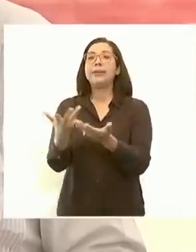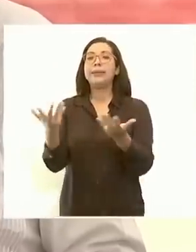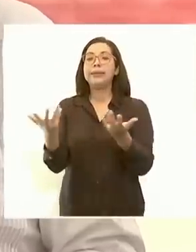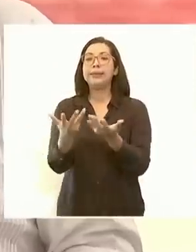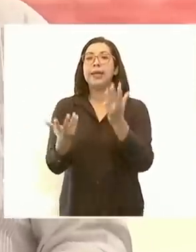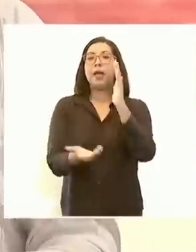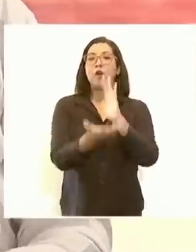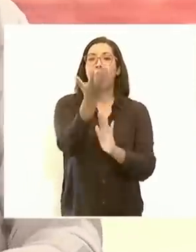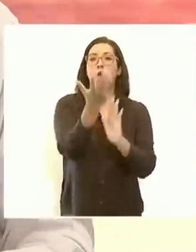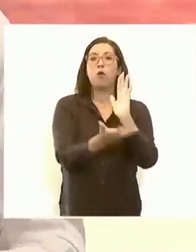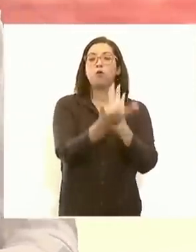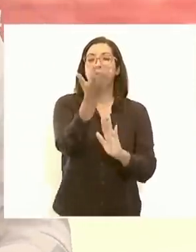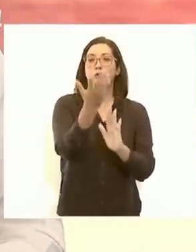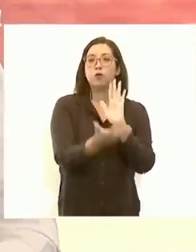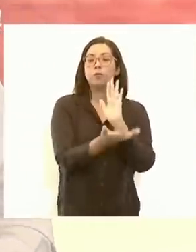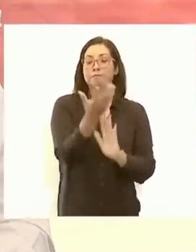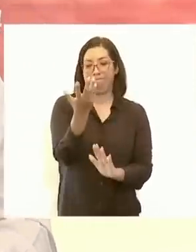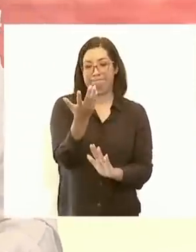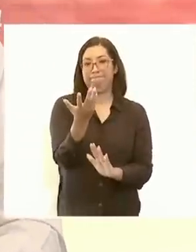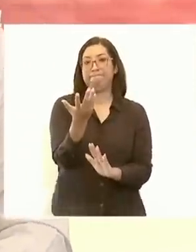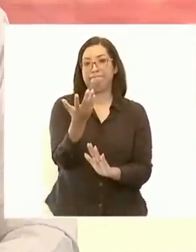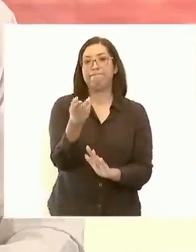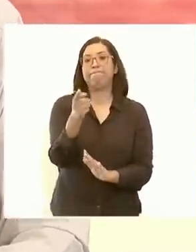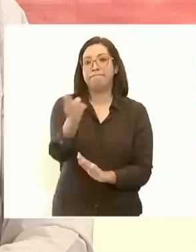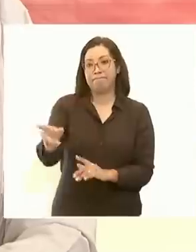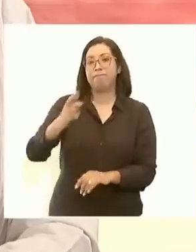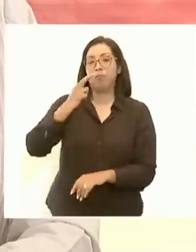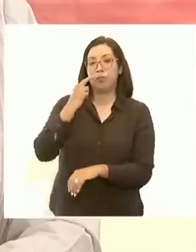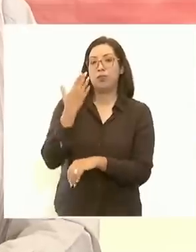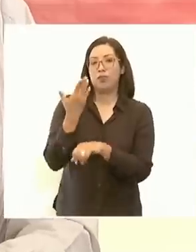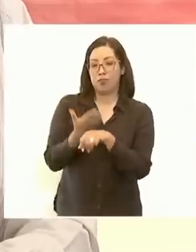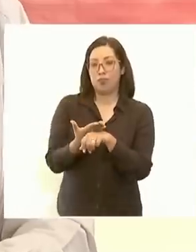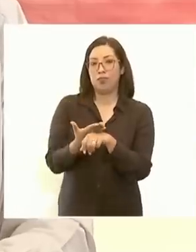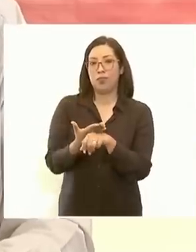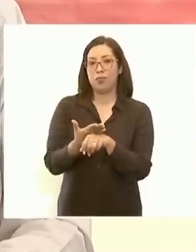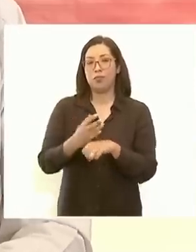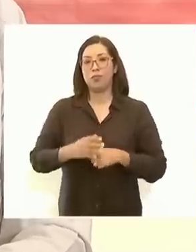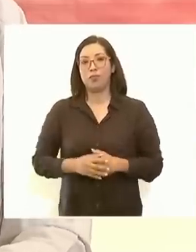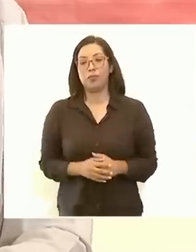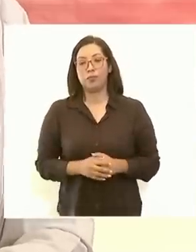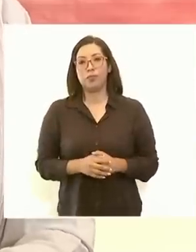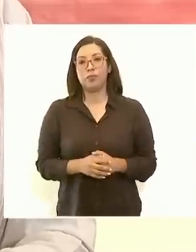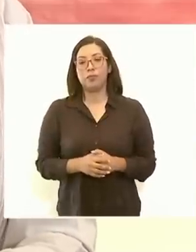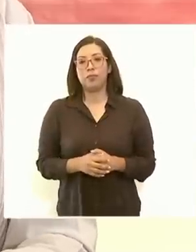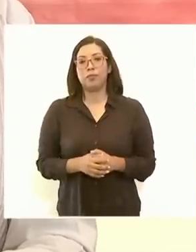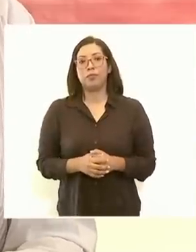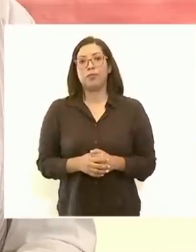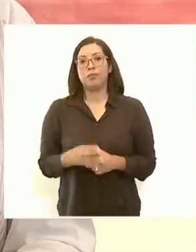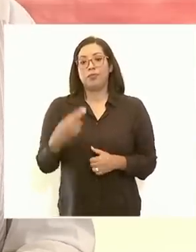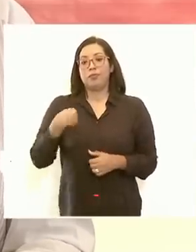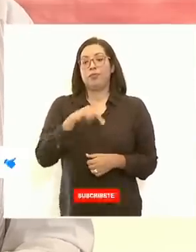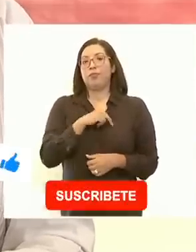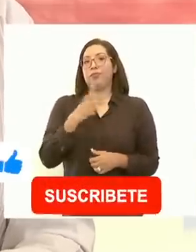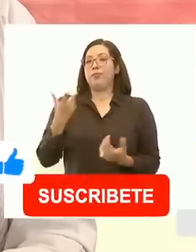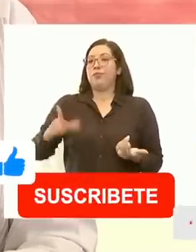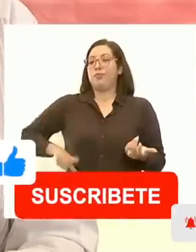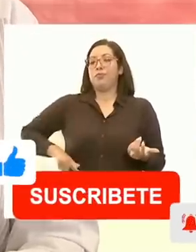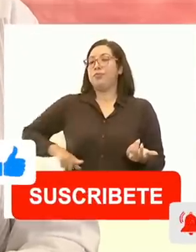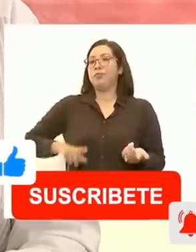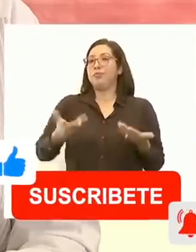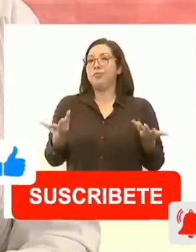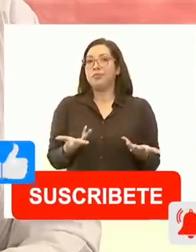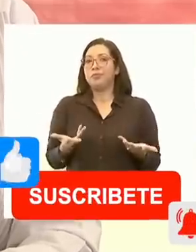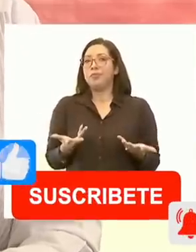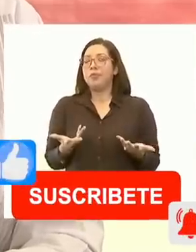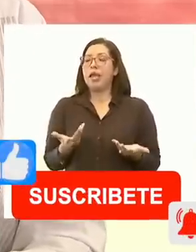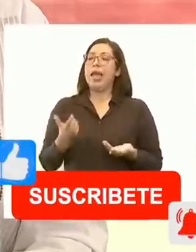estas obras. Nosotros nos vamos a encargar que no les falten los recursos, que esté a tiempo